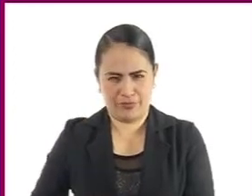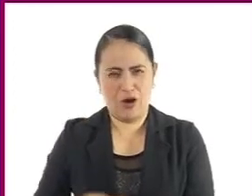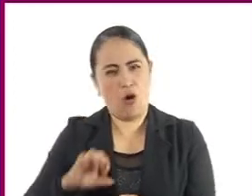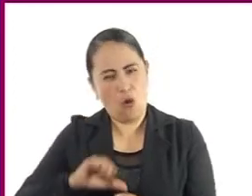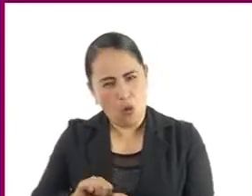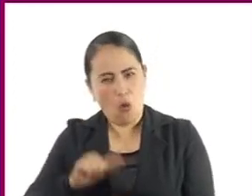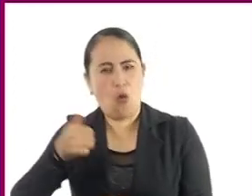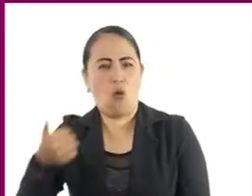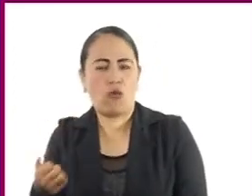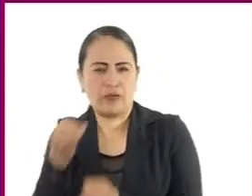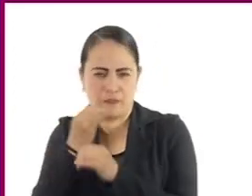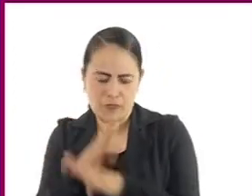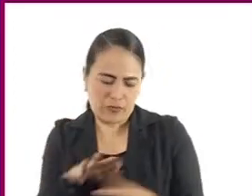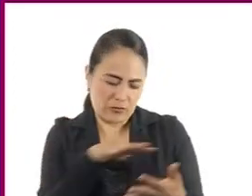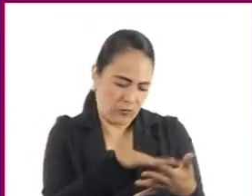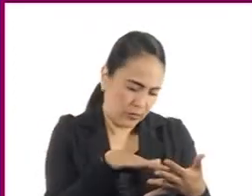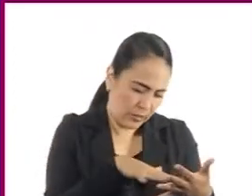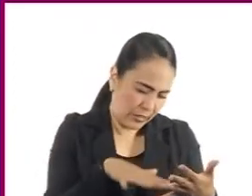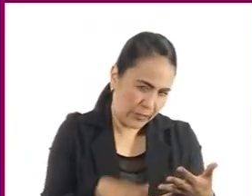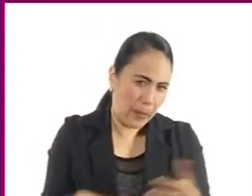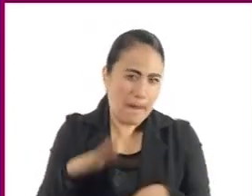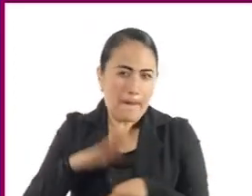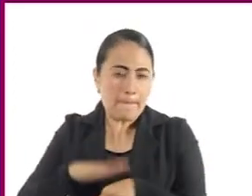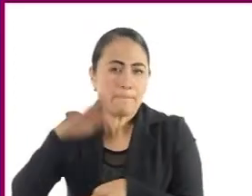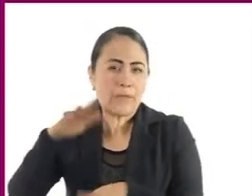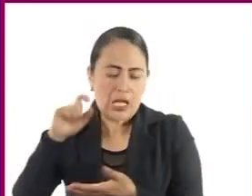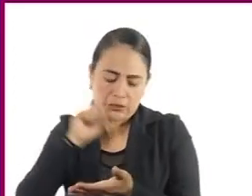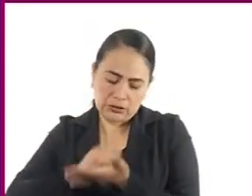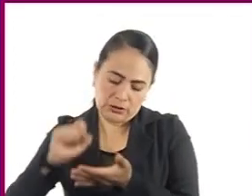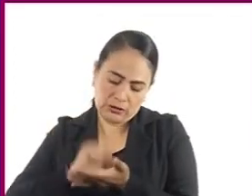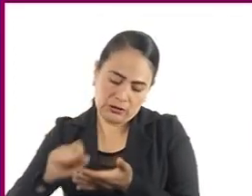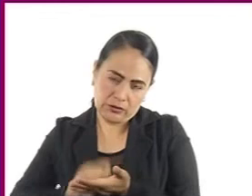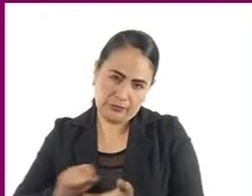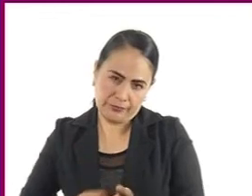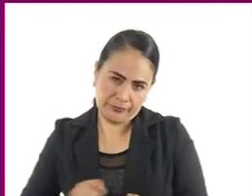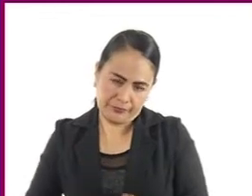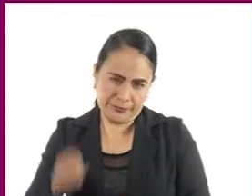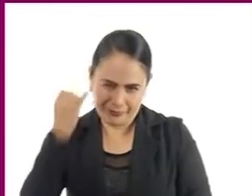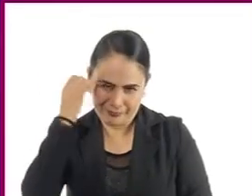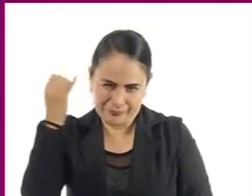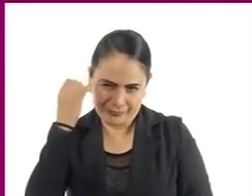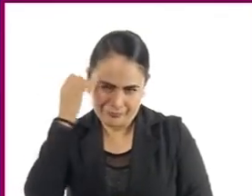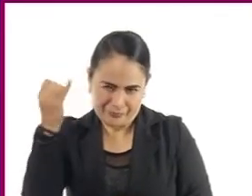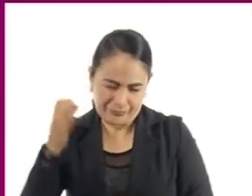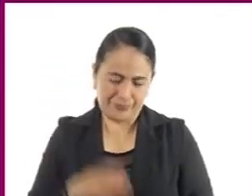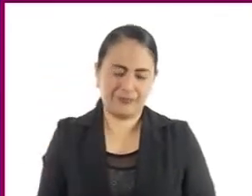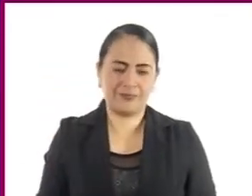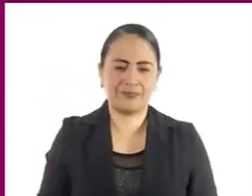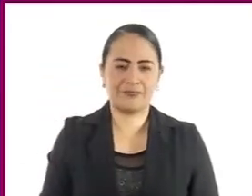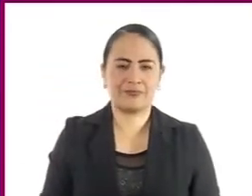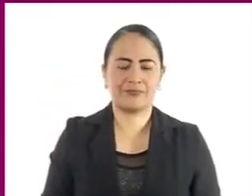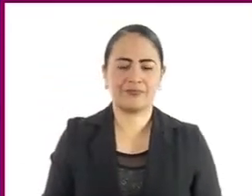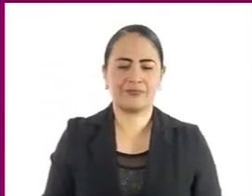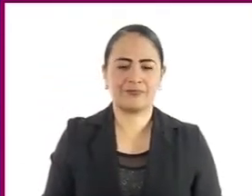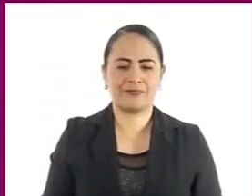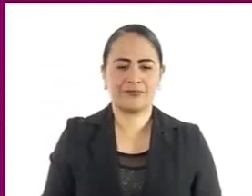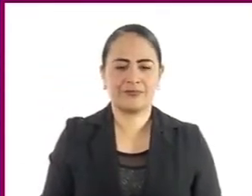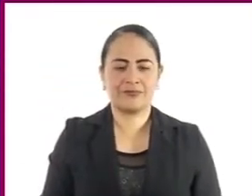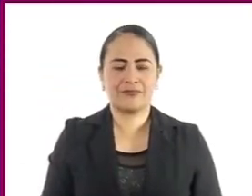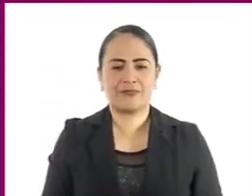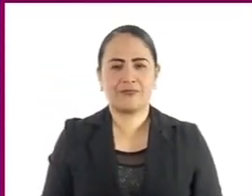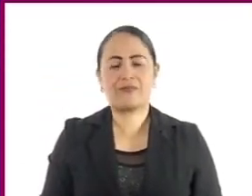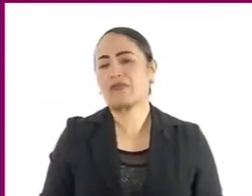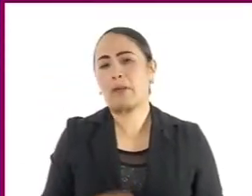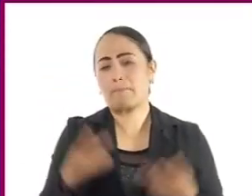a partir de la extracción de información de un recurso primario. Esto significa que se usan cuando